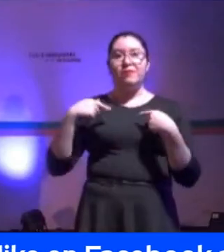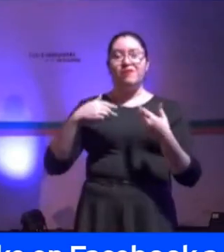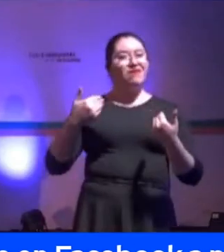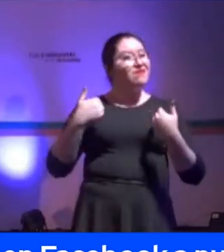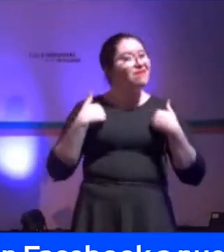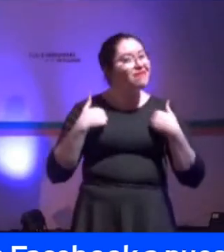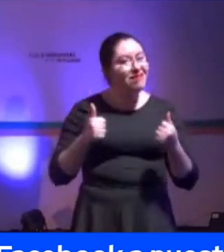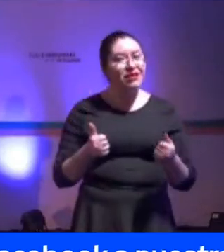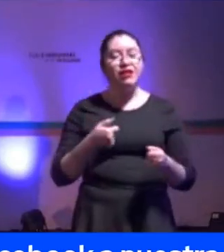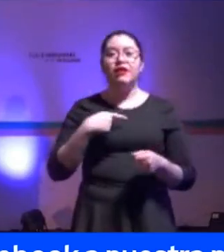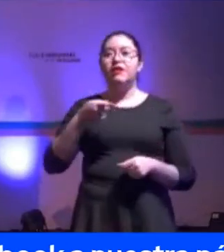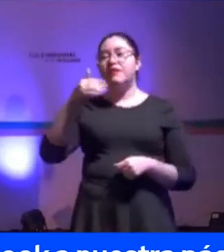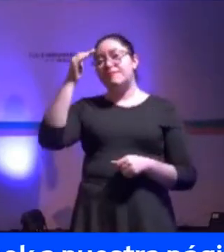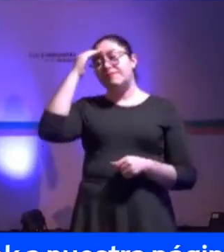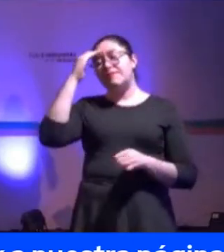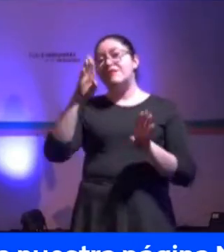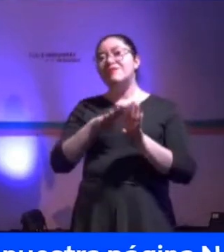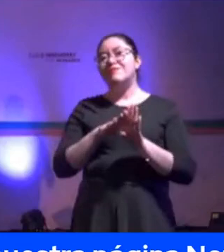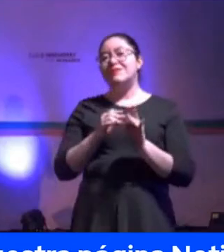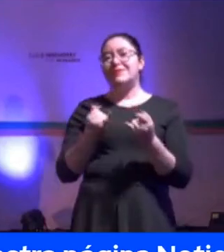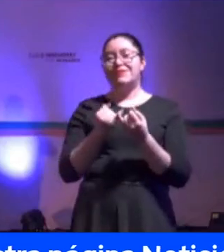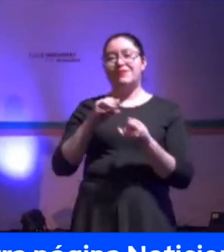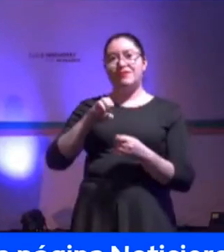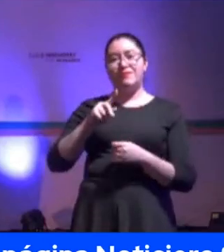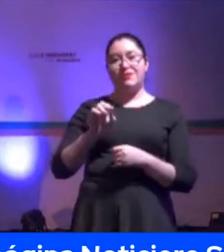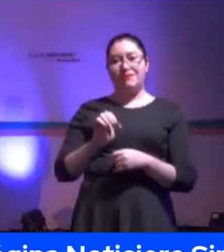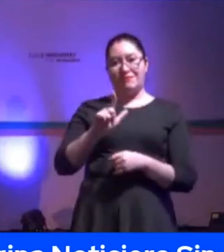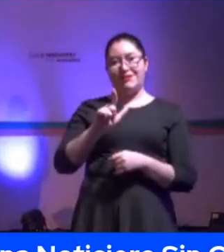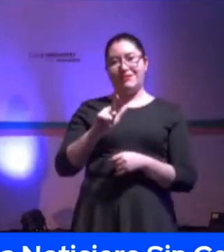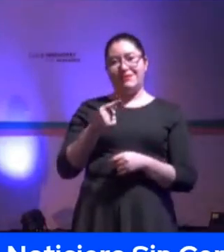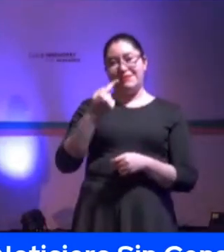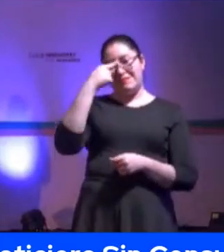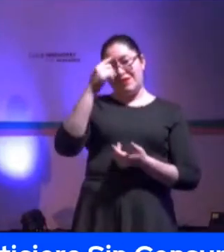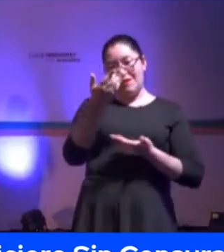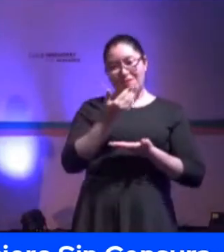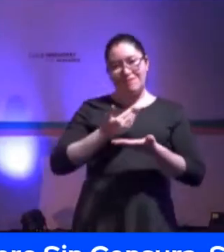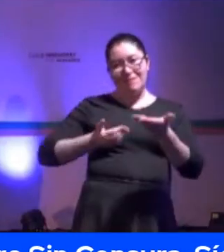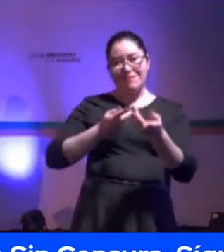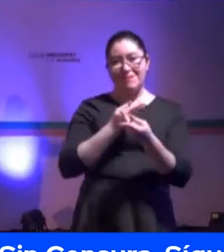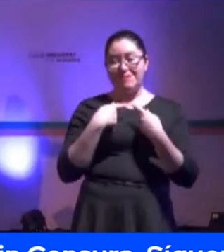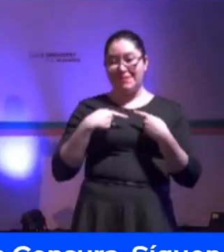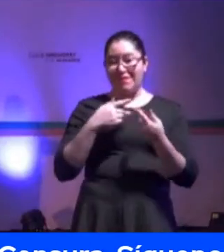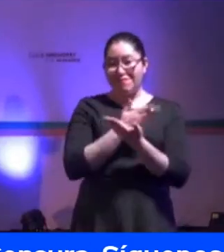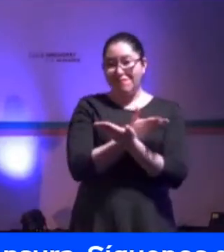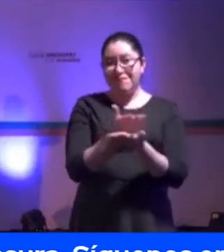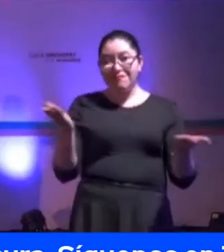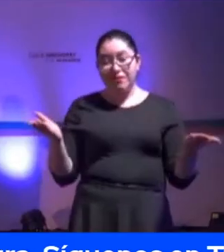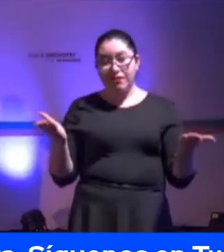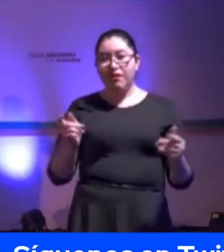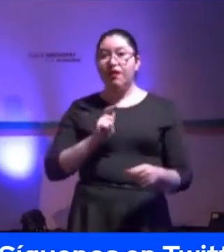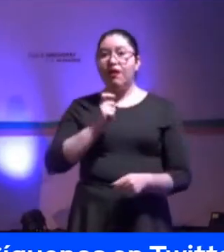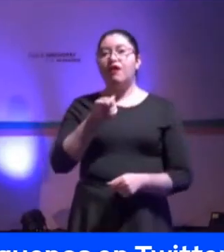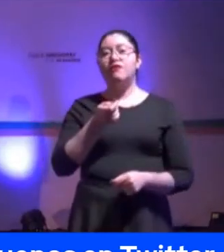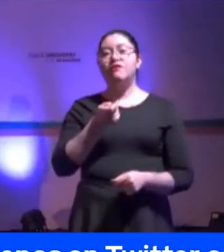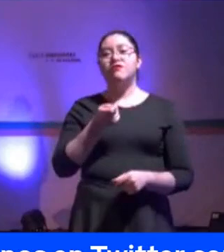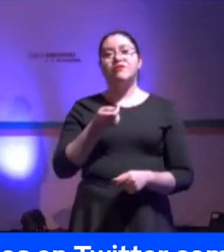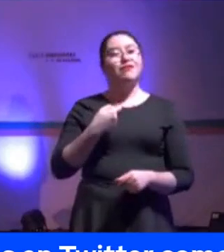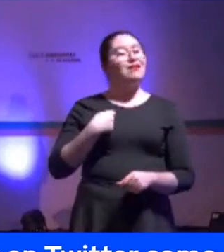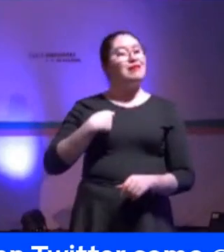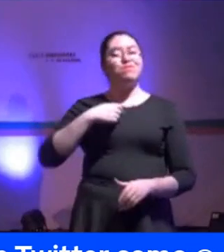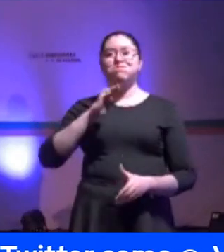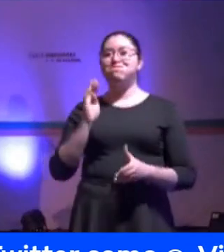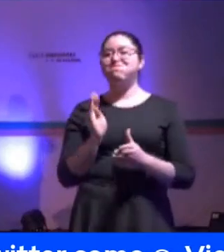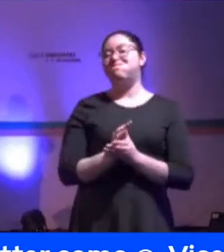la comunicación, como dice mi buen Manuel, al servicio de la nación, está destinado al repudio